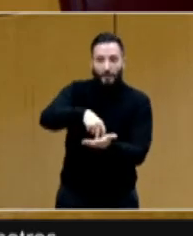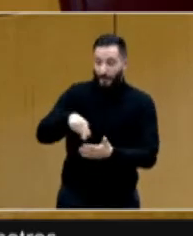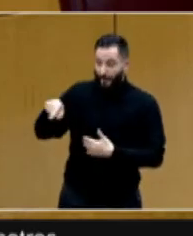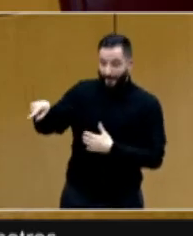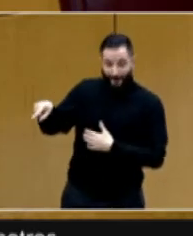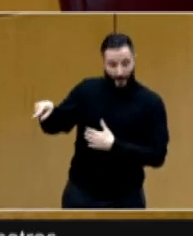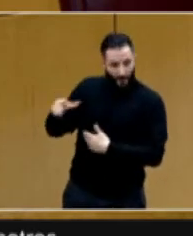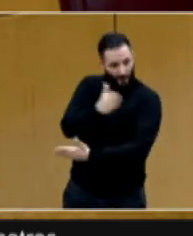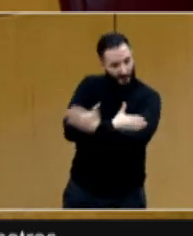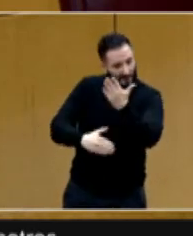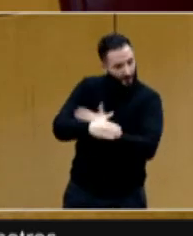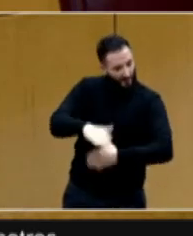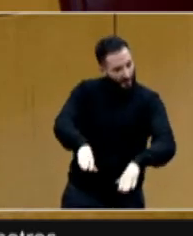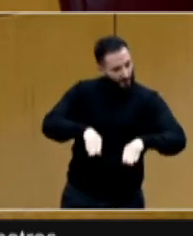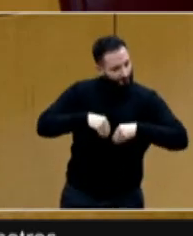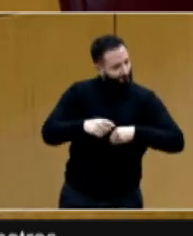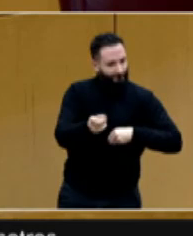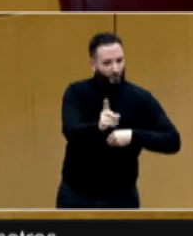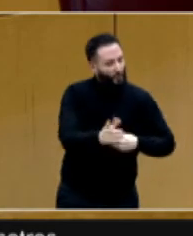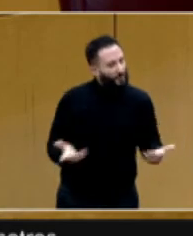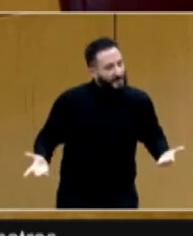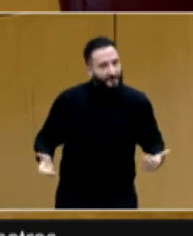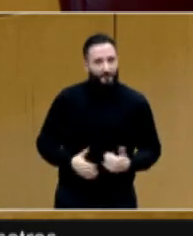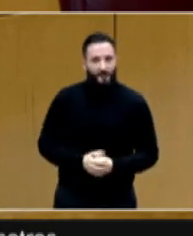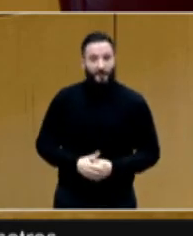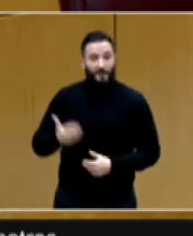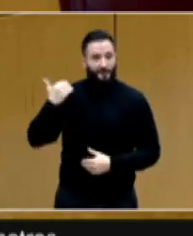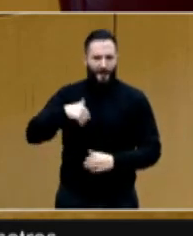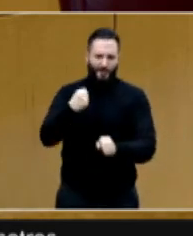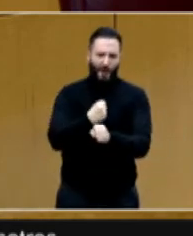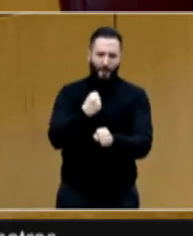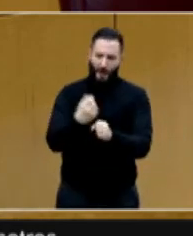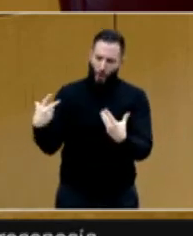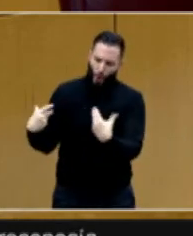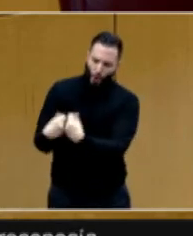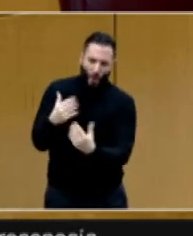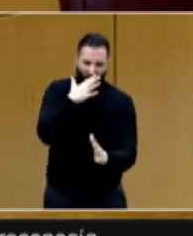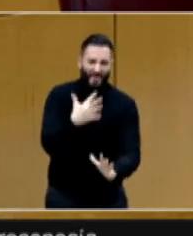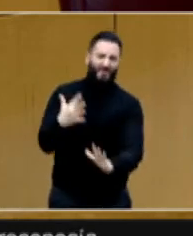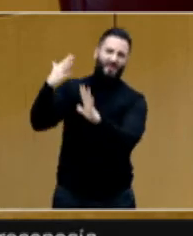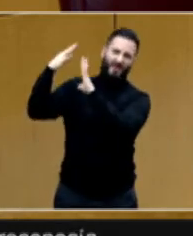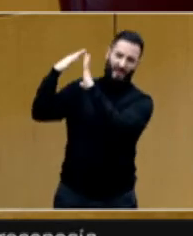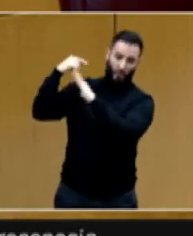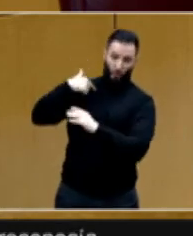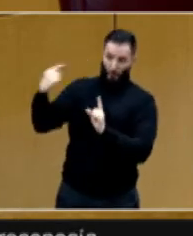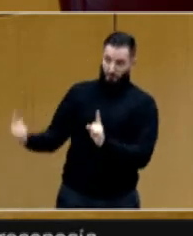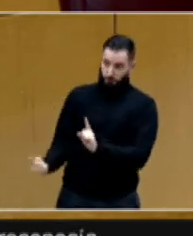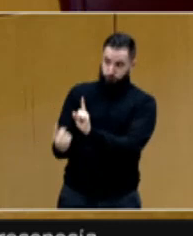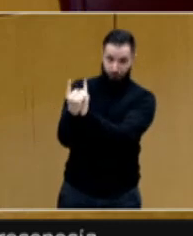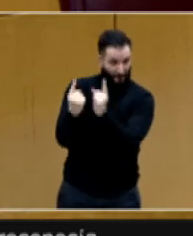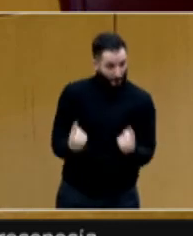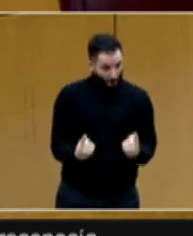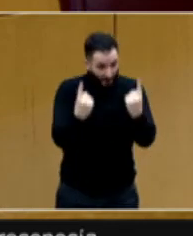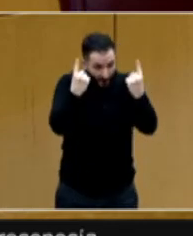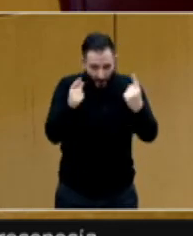reconocía su discapacidad Claro ya van 10 años trabajando lo cuando yo conocí a Daniel